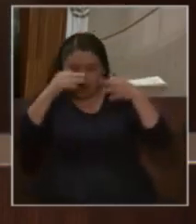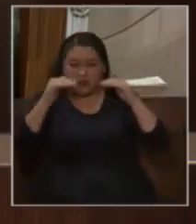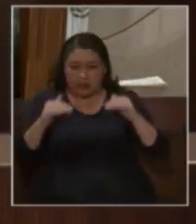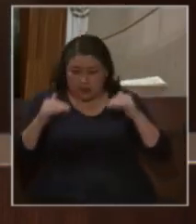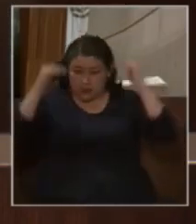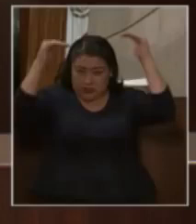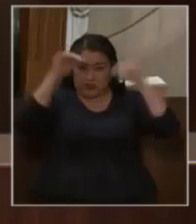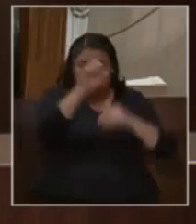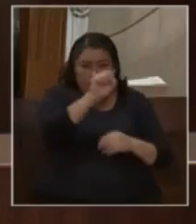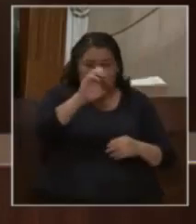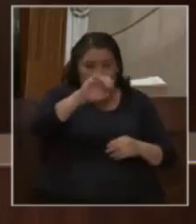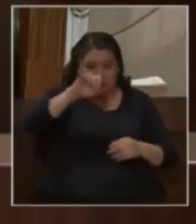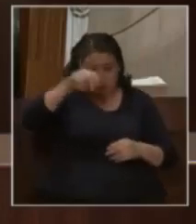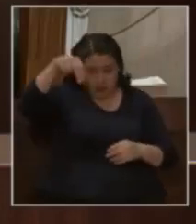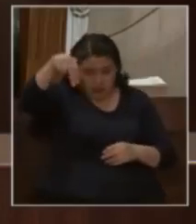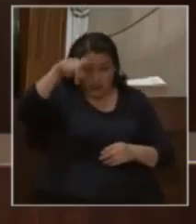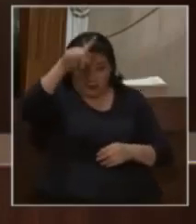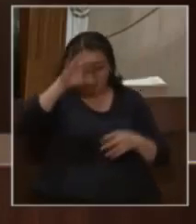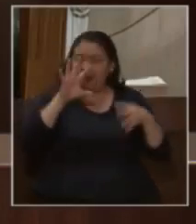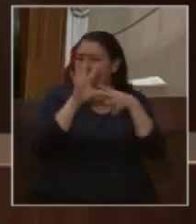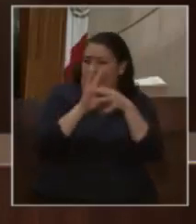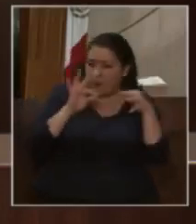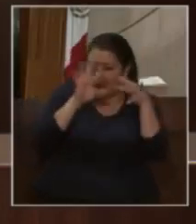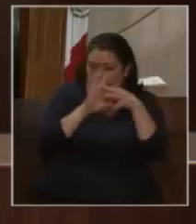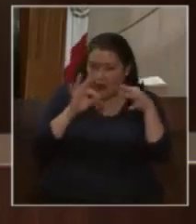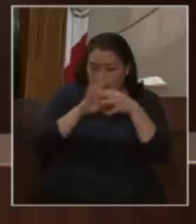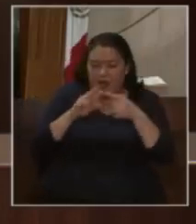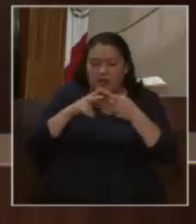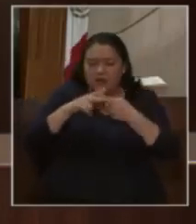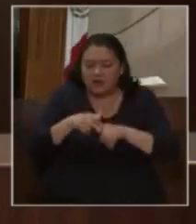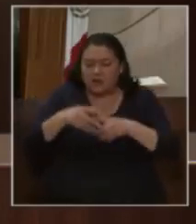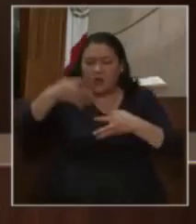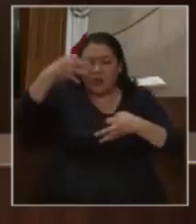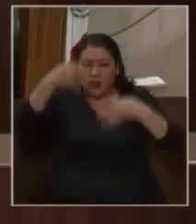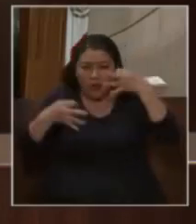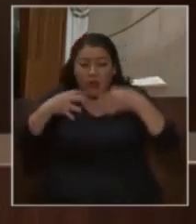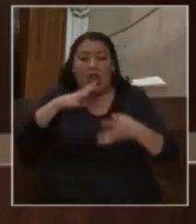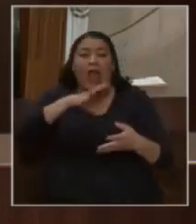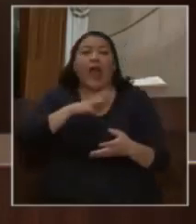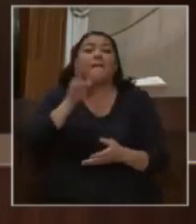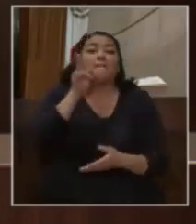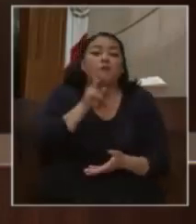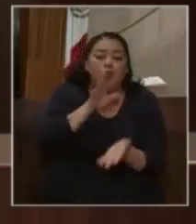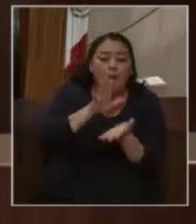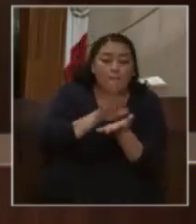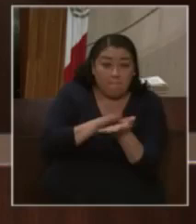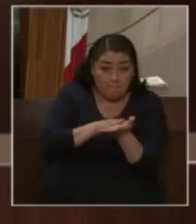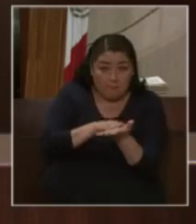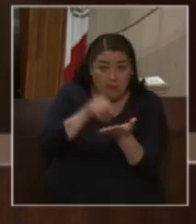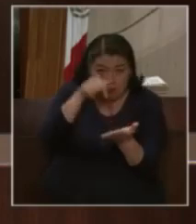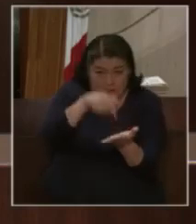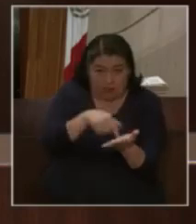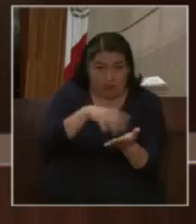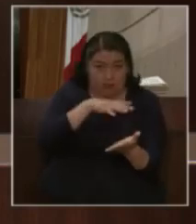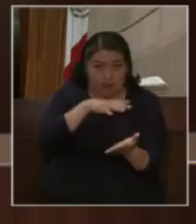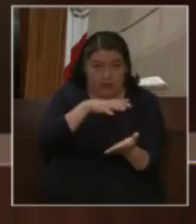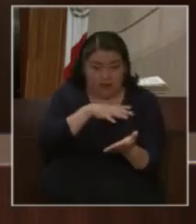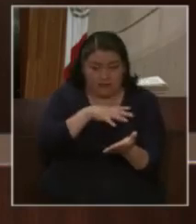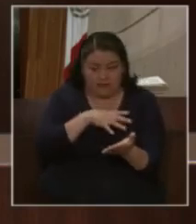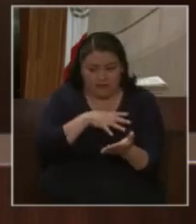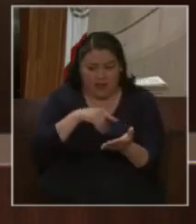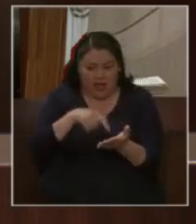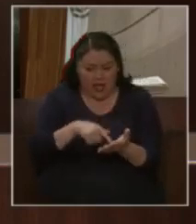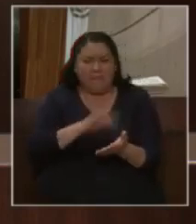Corte ha establecido que para que tenga un valor suficiente deben darse cuando menos dos